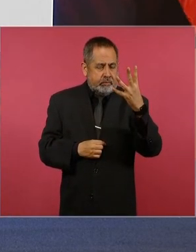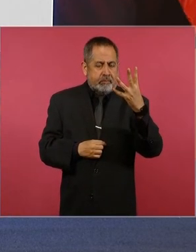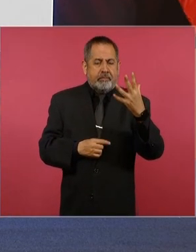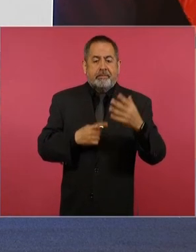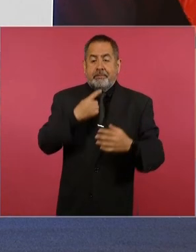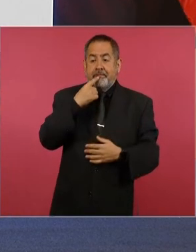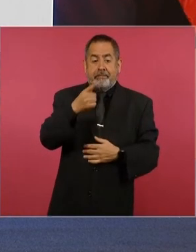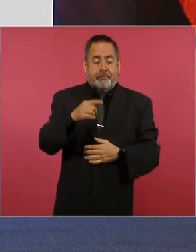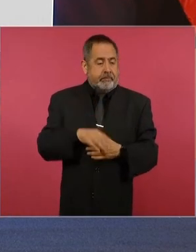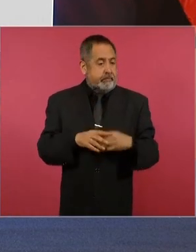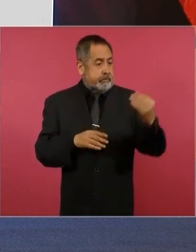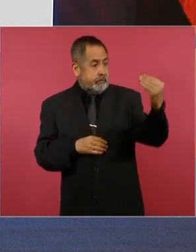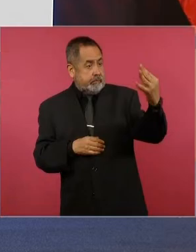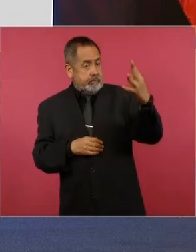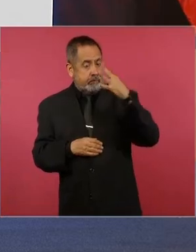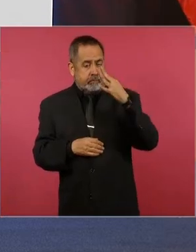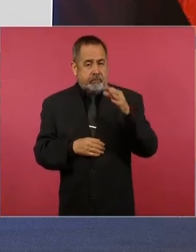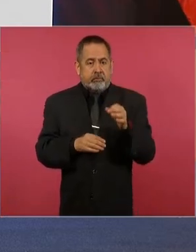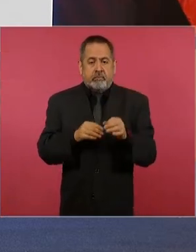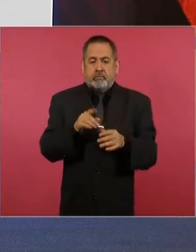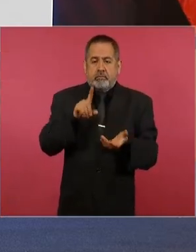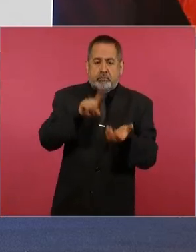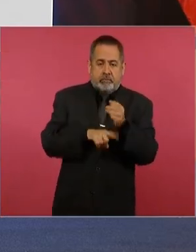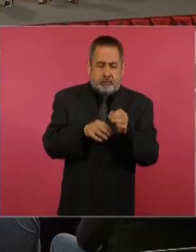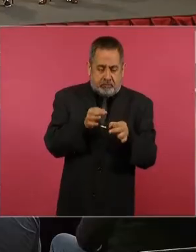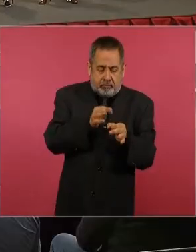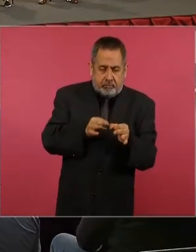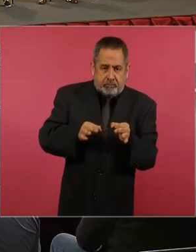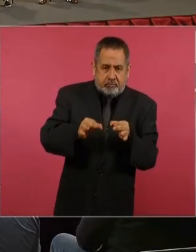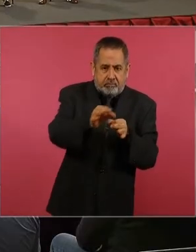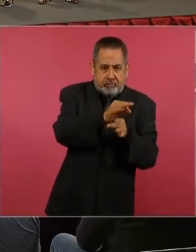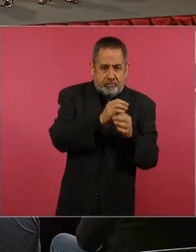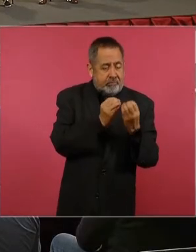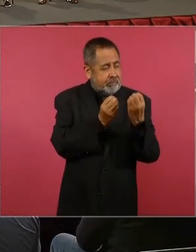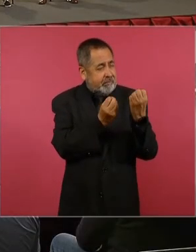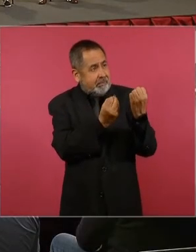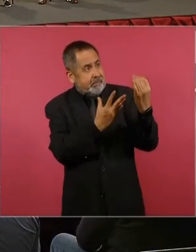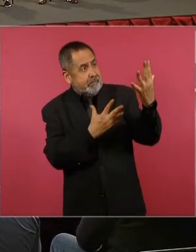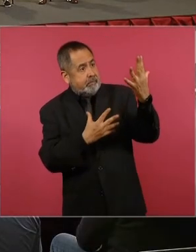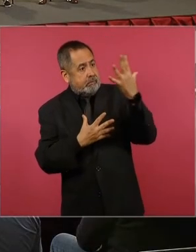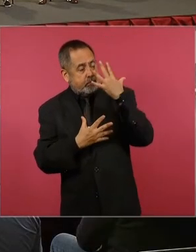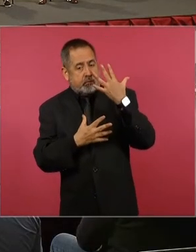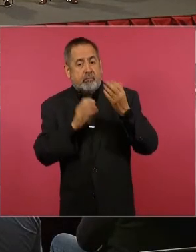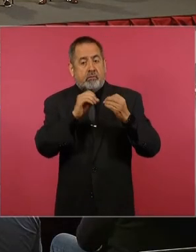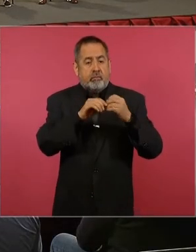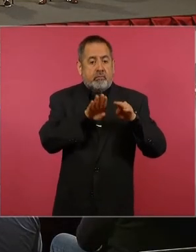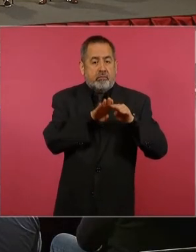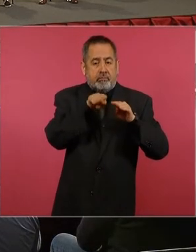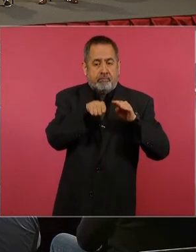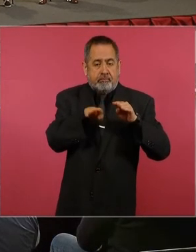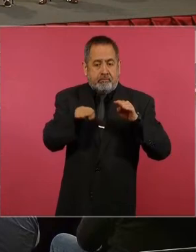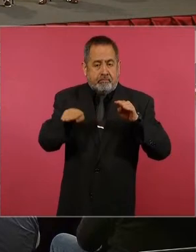onda? Yo, metafóricamente, les traigo este dibujo.